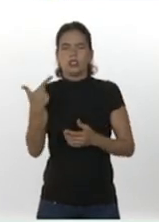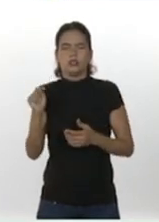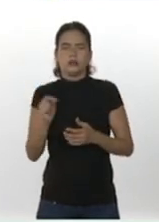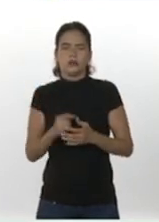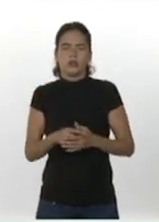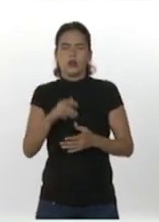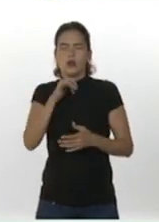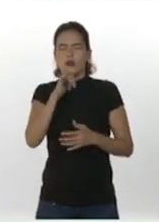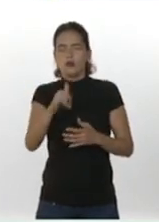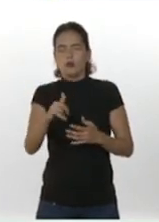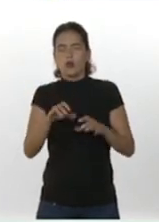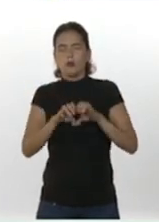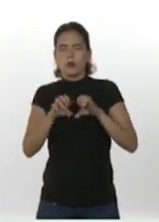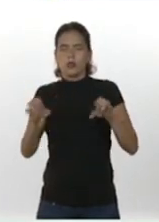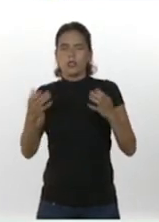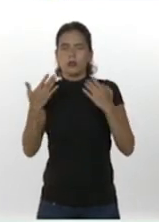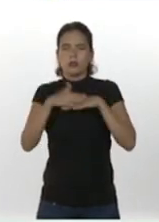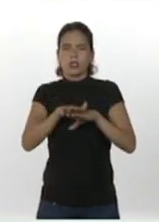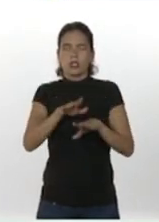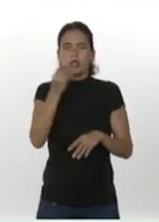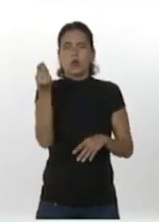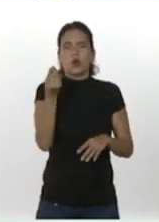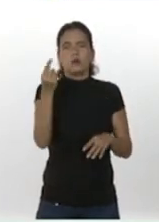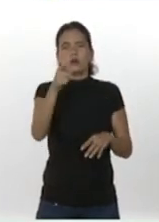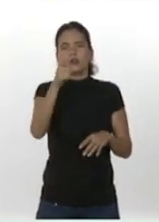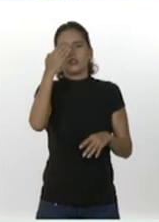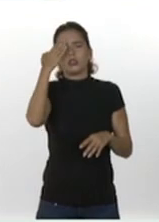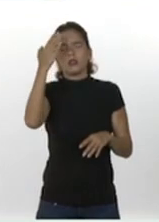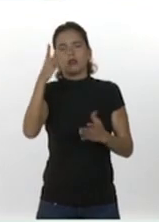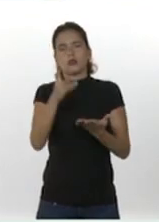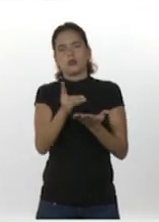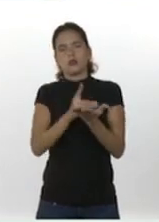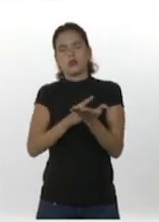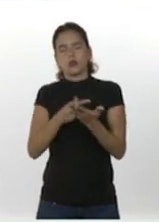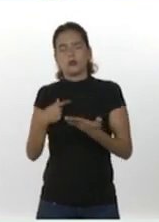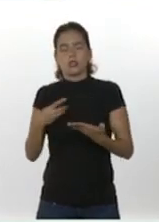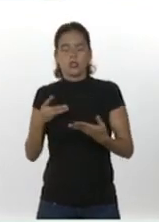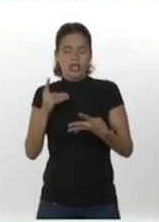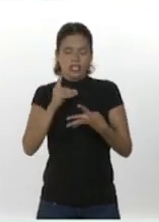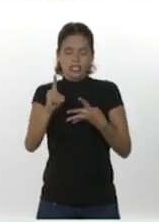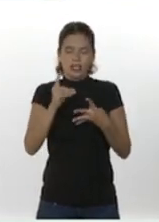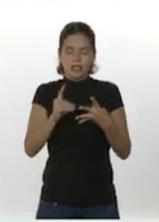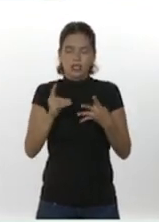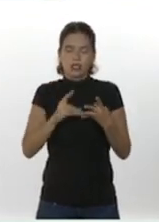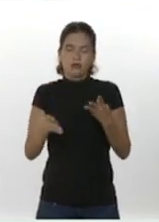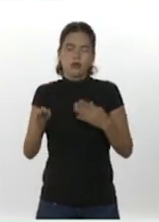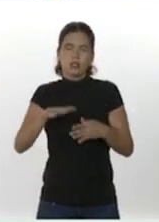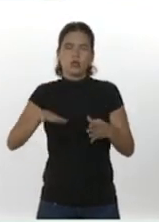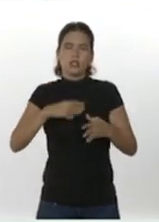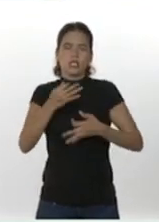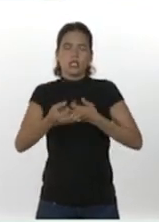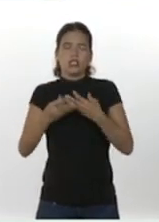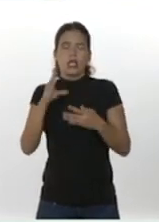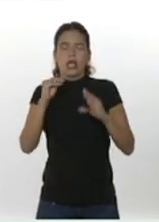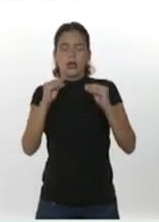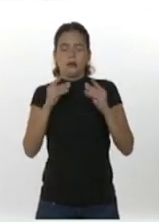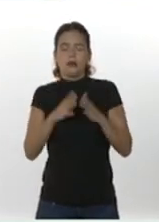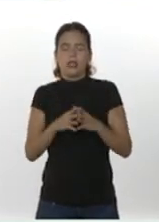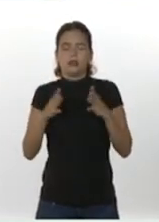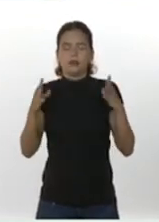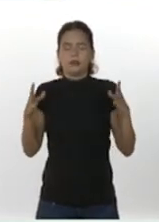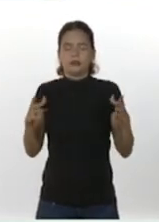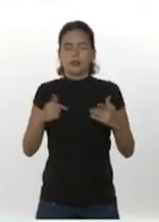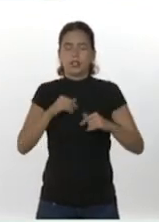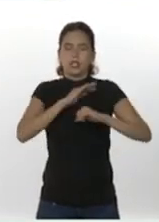Los informes educativos integrales, como ustedes saben, son un documento descriptivo donde se habla y se hace mayor énfasis en lo que son